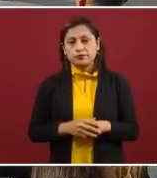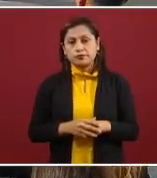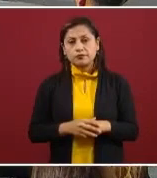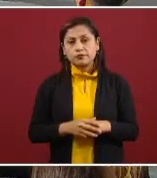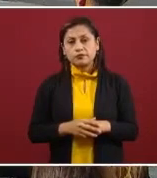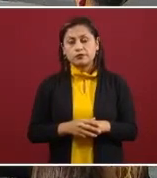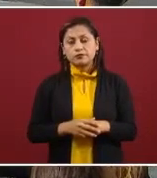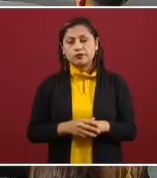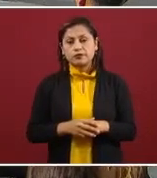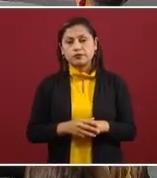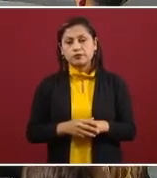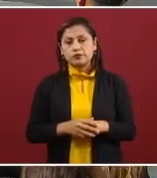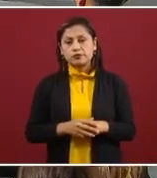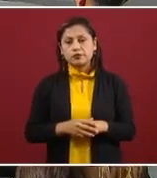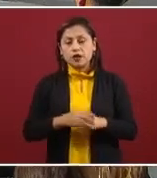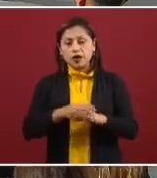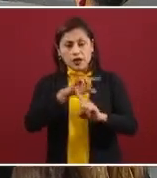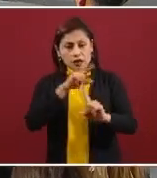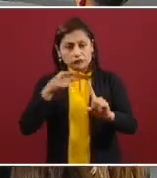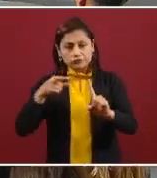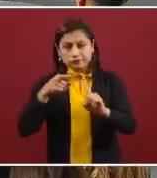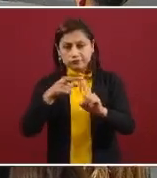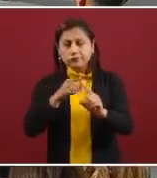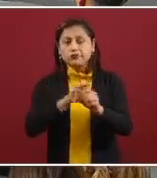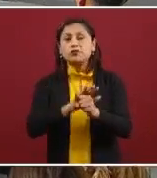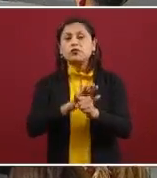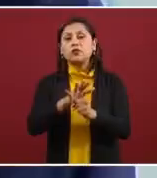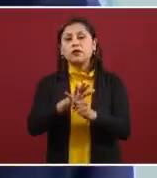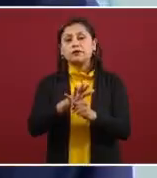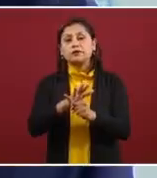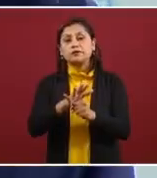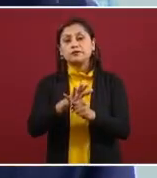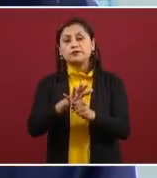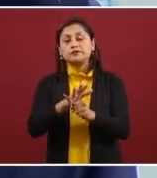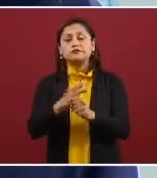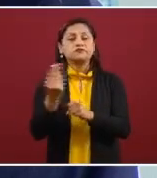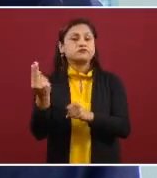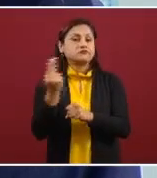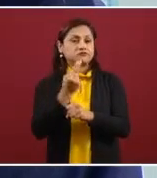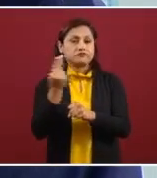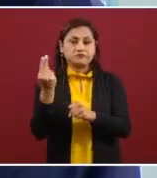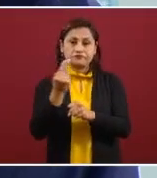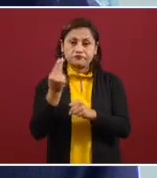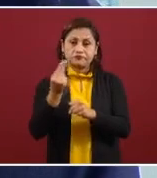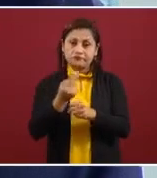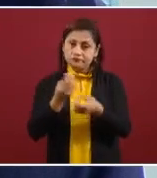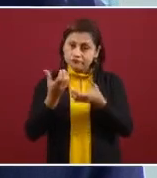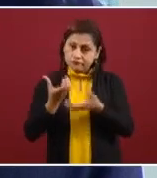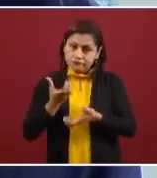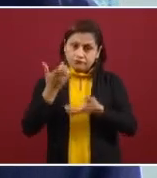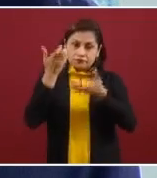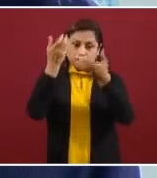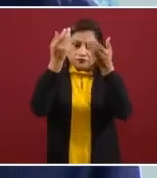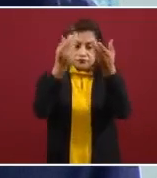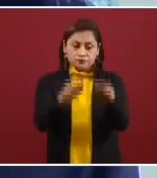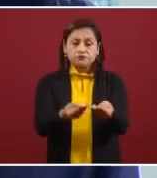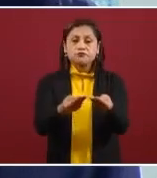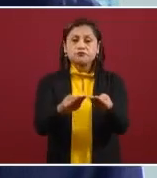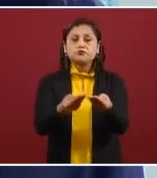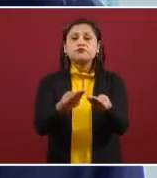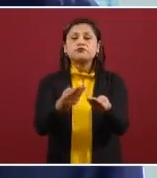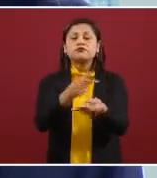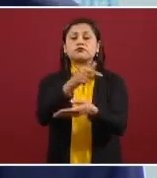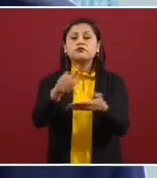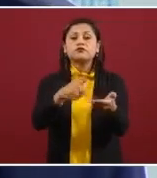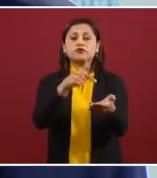El objetivo principal es hacer llegar los insumos médicos a los puntos y a las